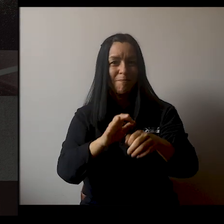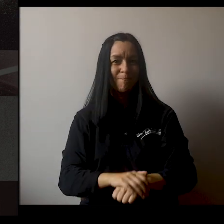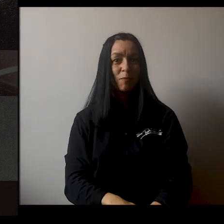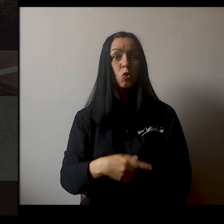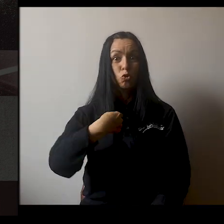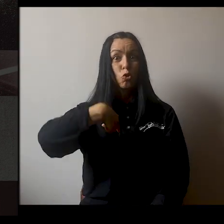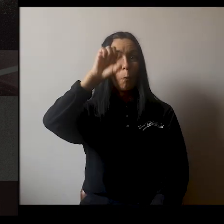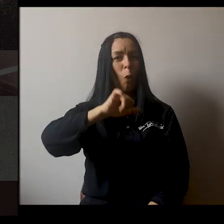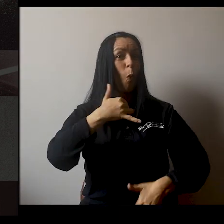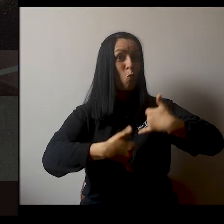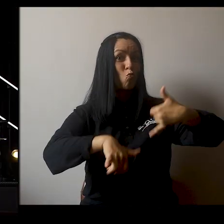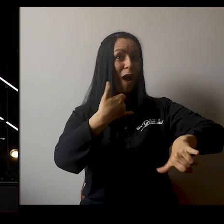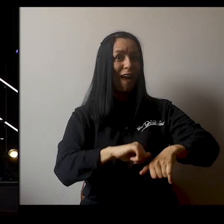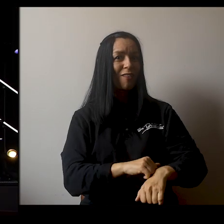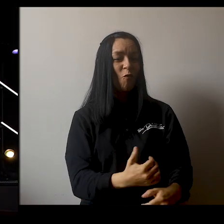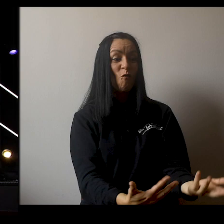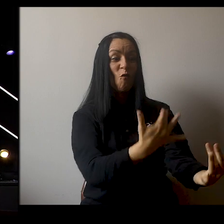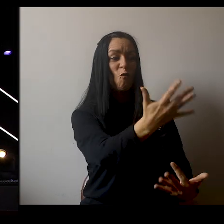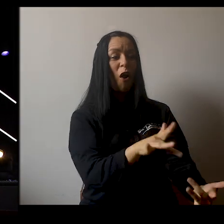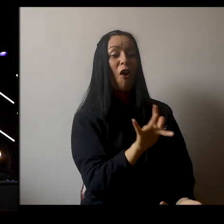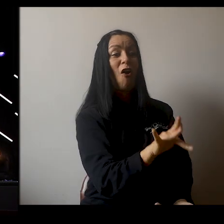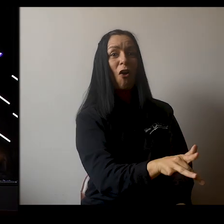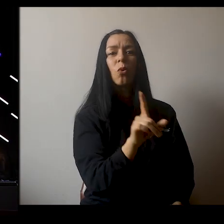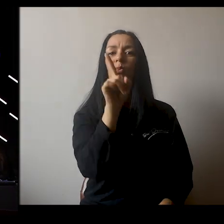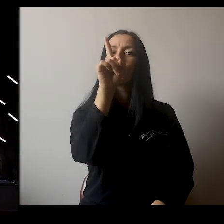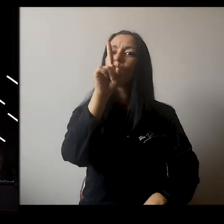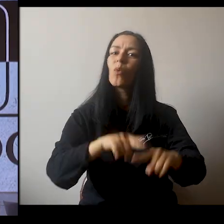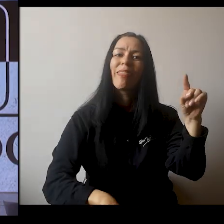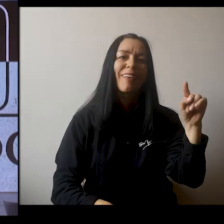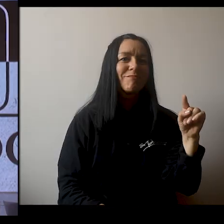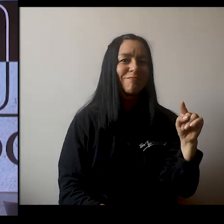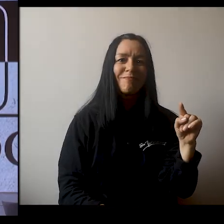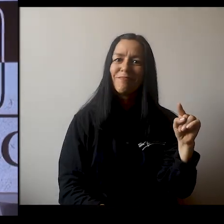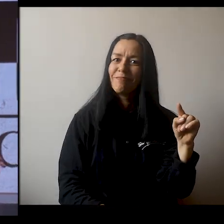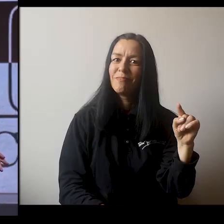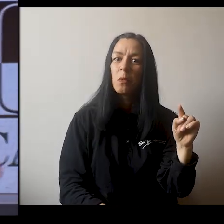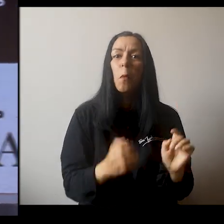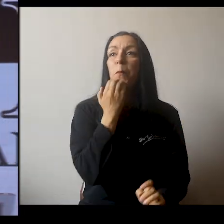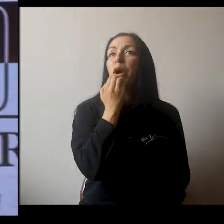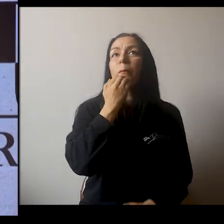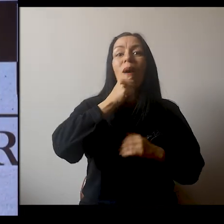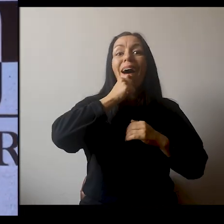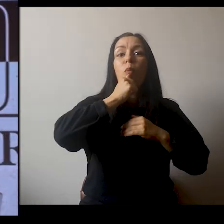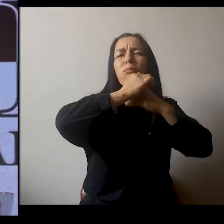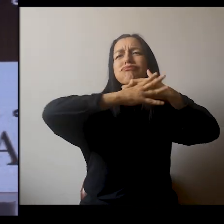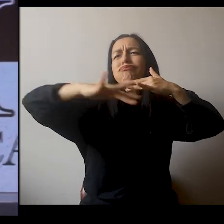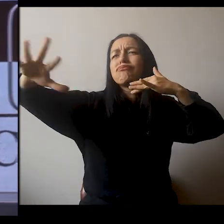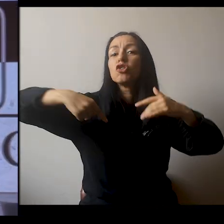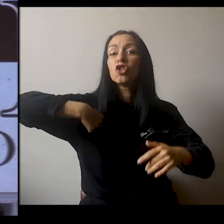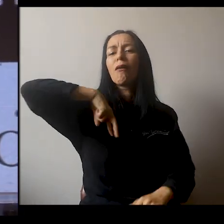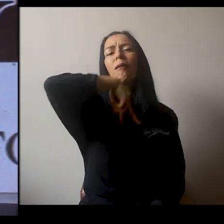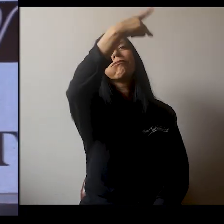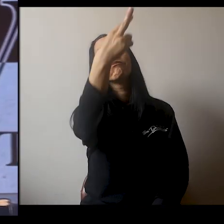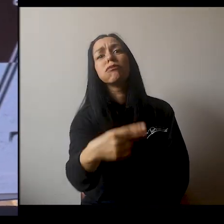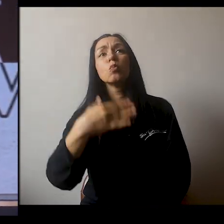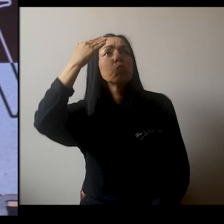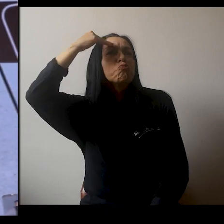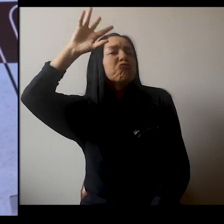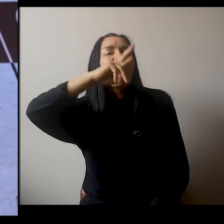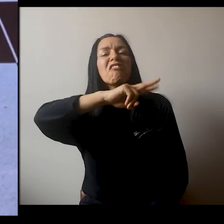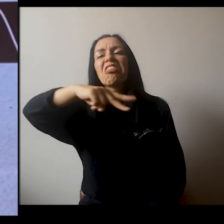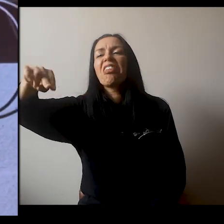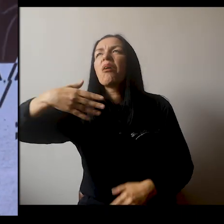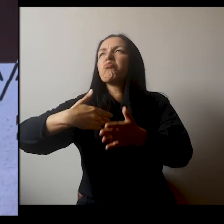Ahora, aquí no está diciendo que podemos jugar con fuego, ni tampoco que podemos meternos al océano si no